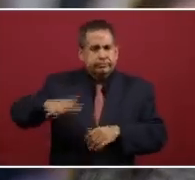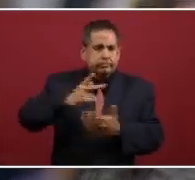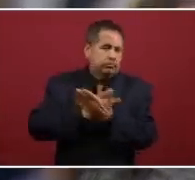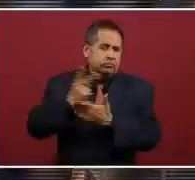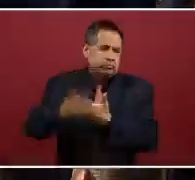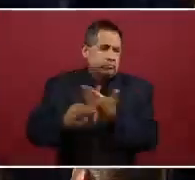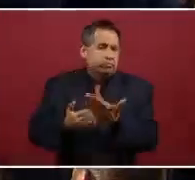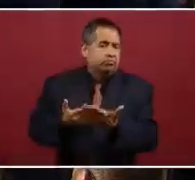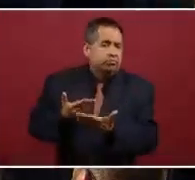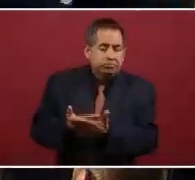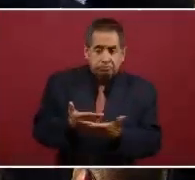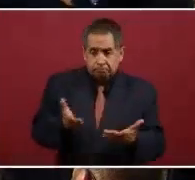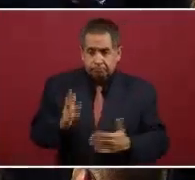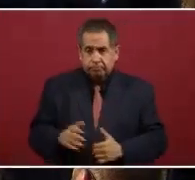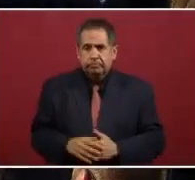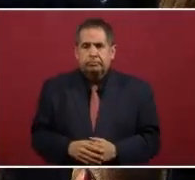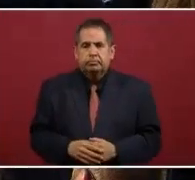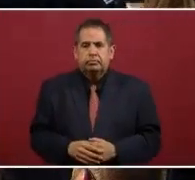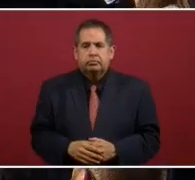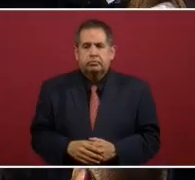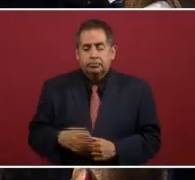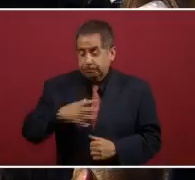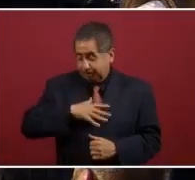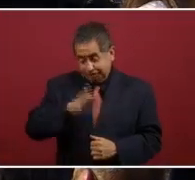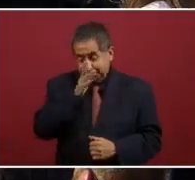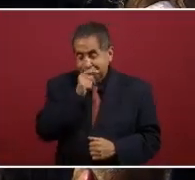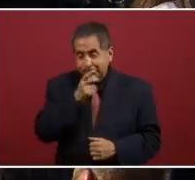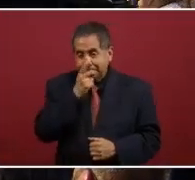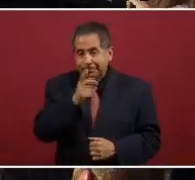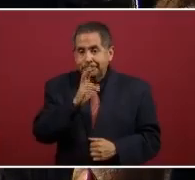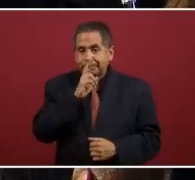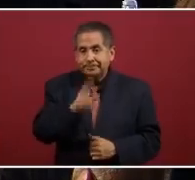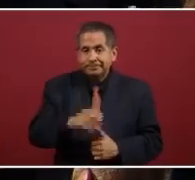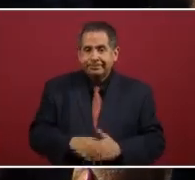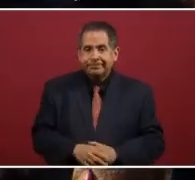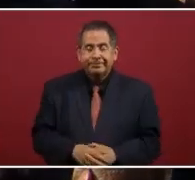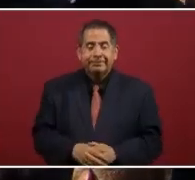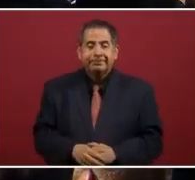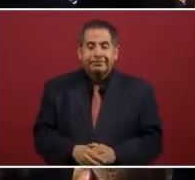proyectos. Gracias. No puedo hablar, no te puedo contestar,